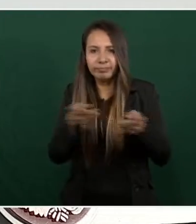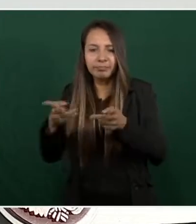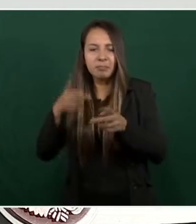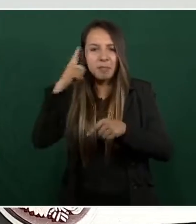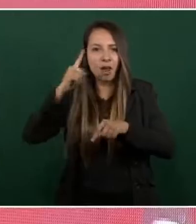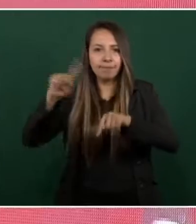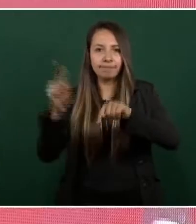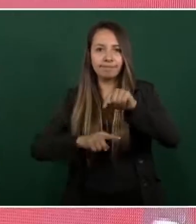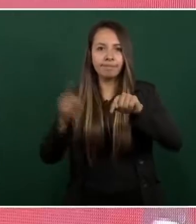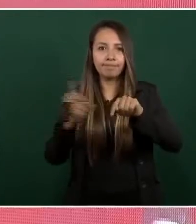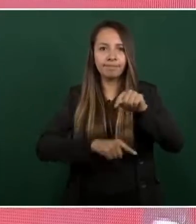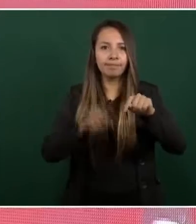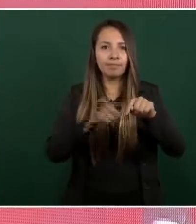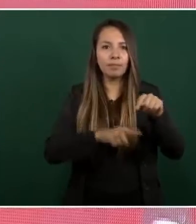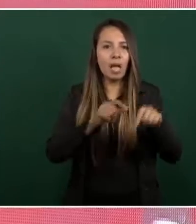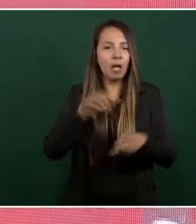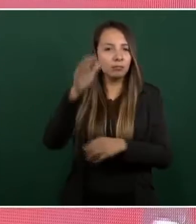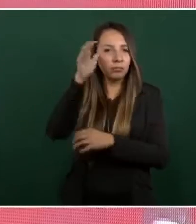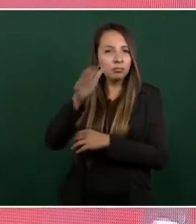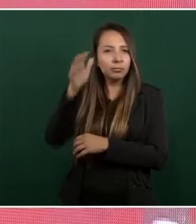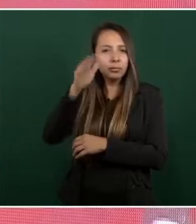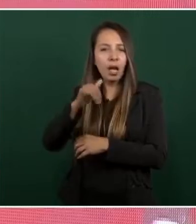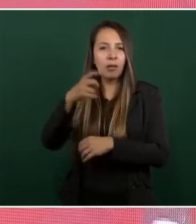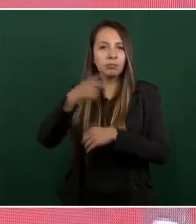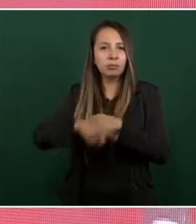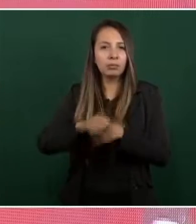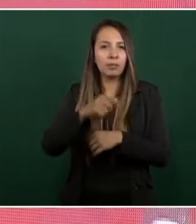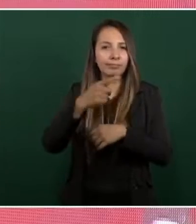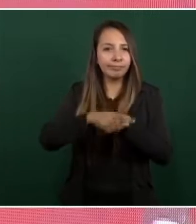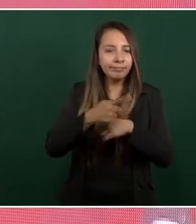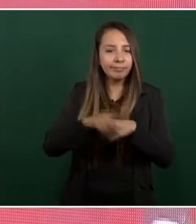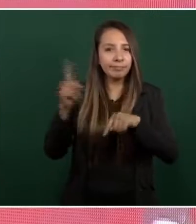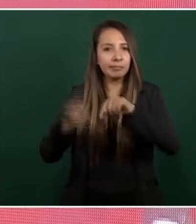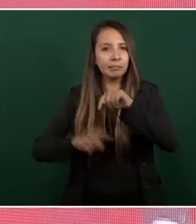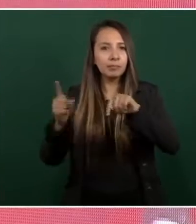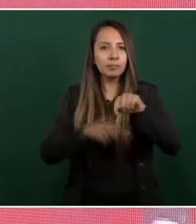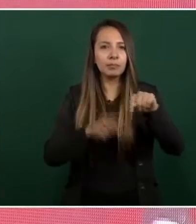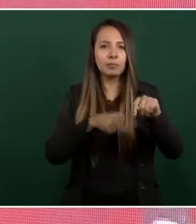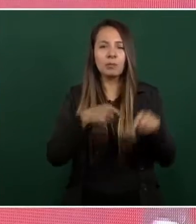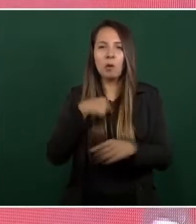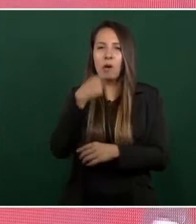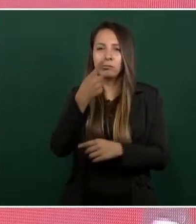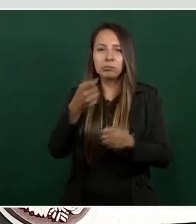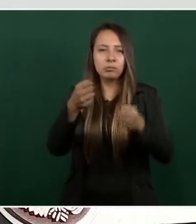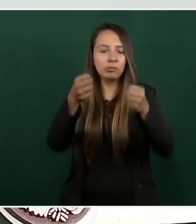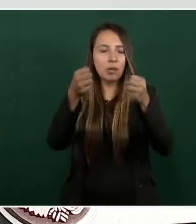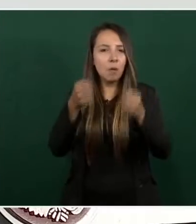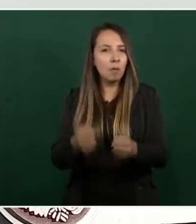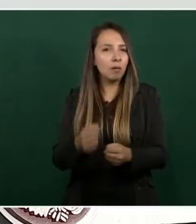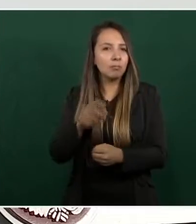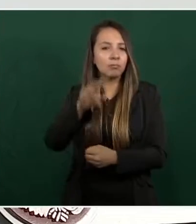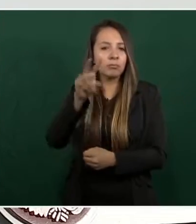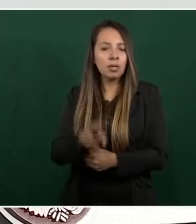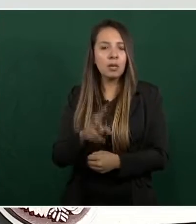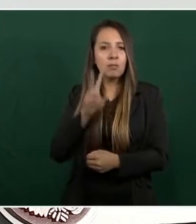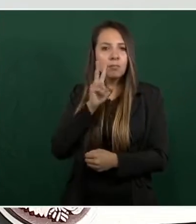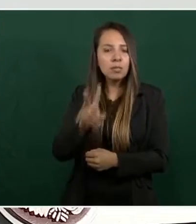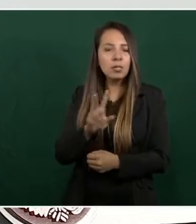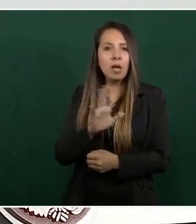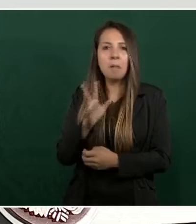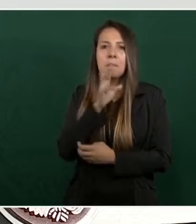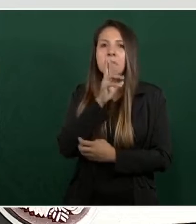les quiero decir con toda seguridad que estamos viendo los buenos resultados